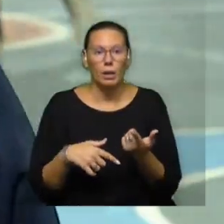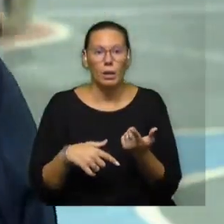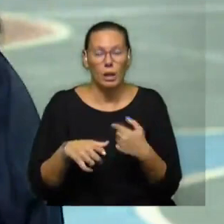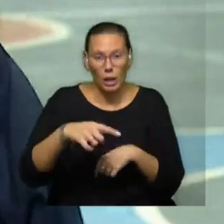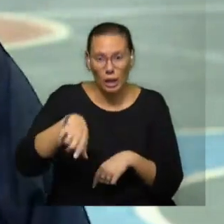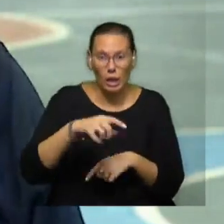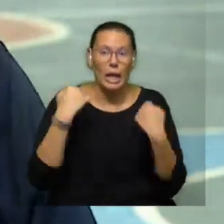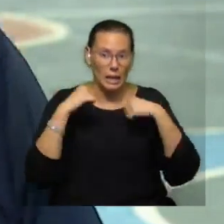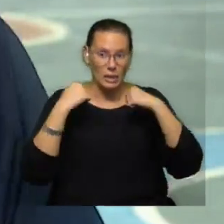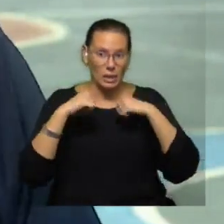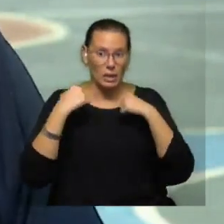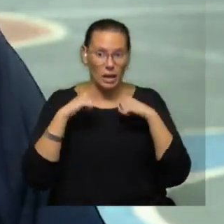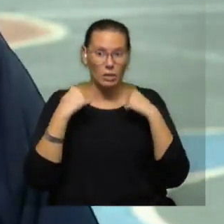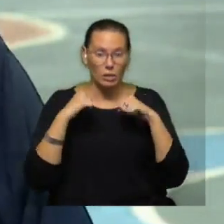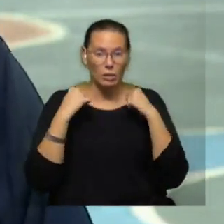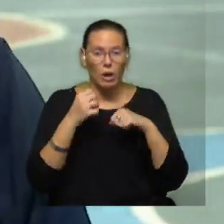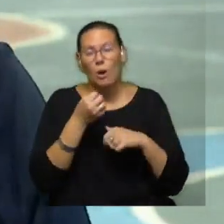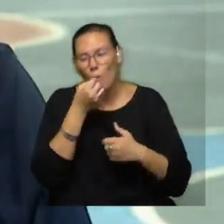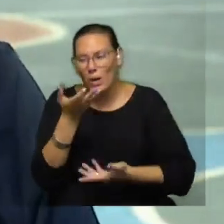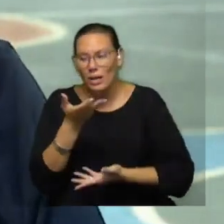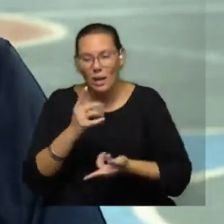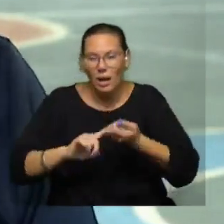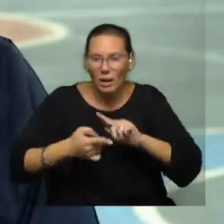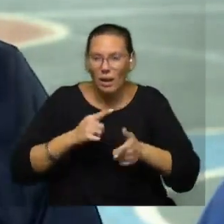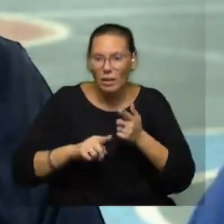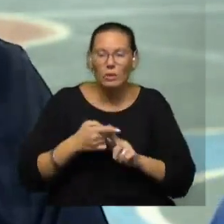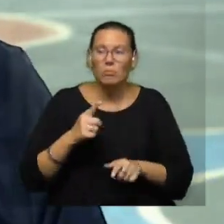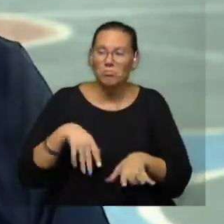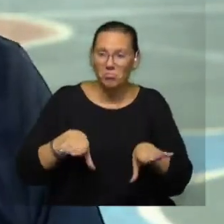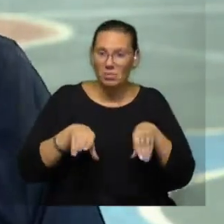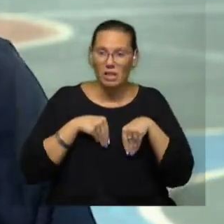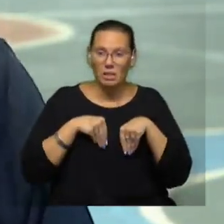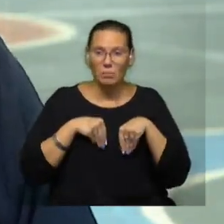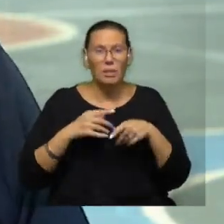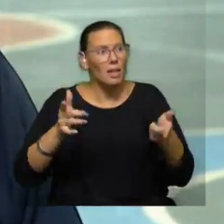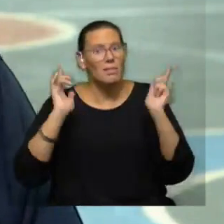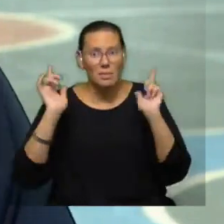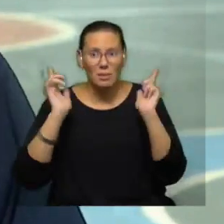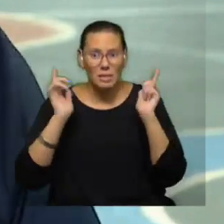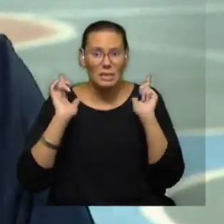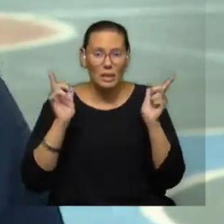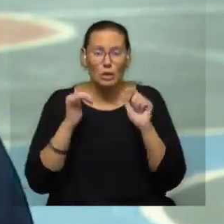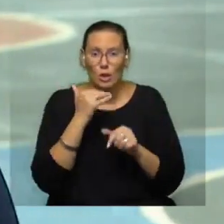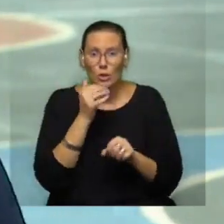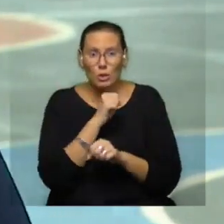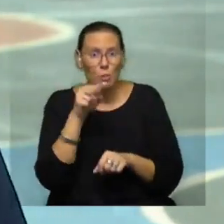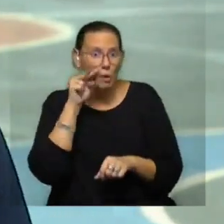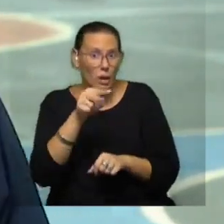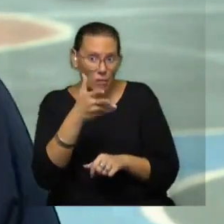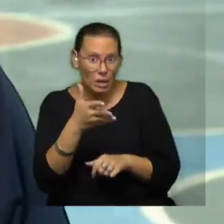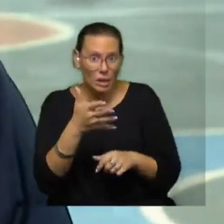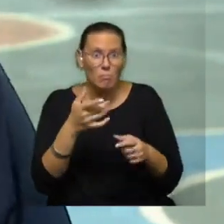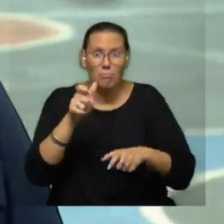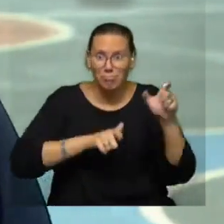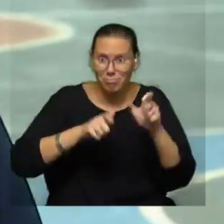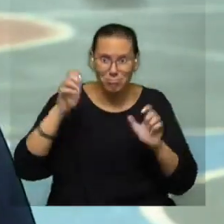los entrenadores, tenemos una muy buena relación también. Entonces aceptaron y se están re divirtiendo. No sé si se podrá ver la cantidad de